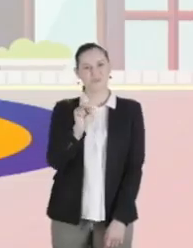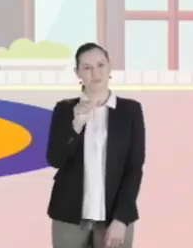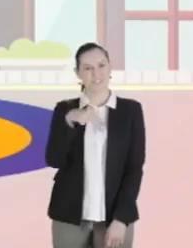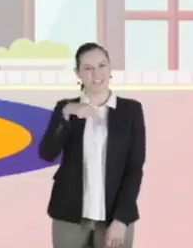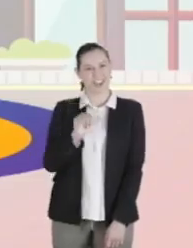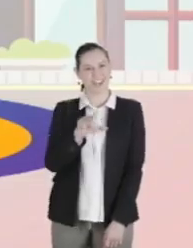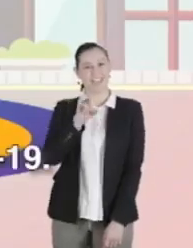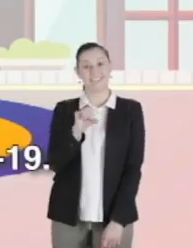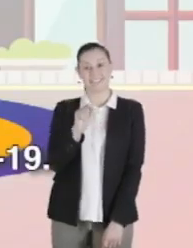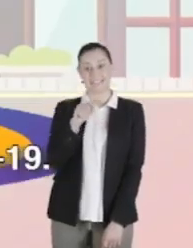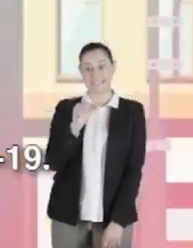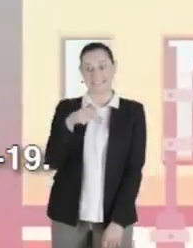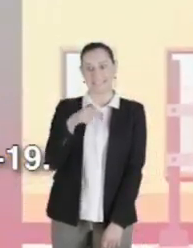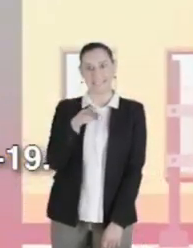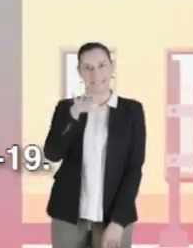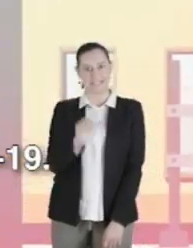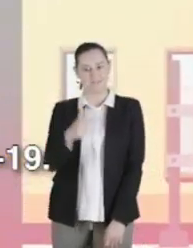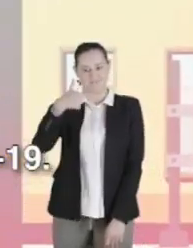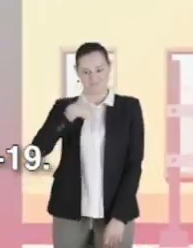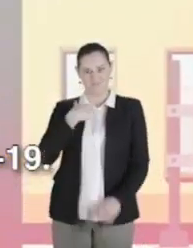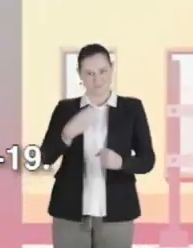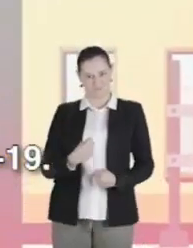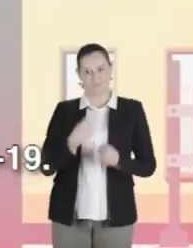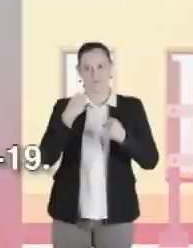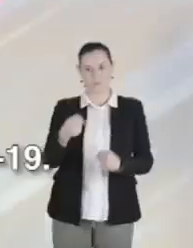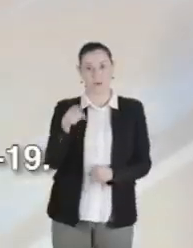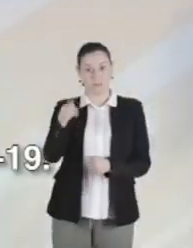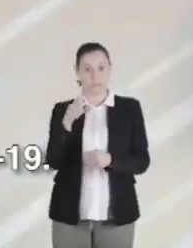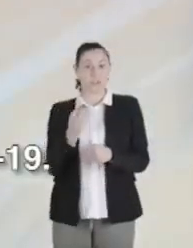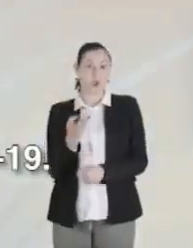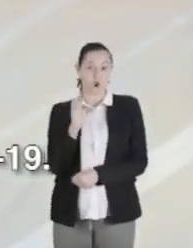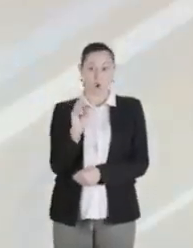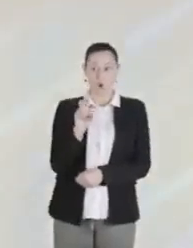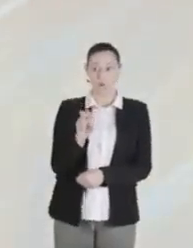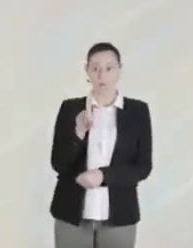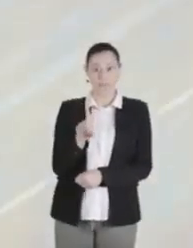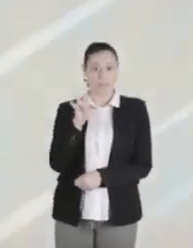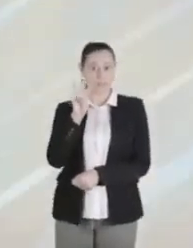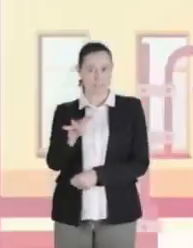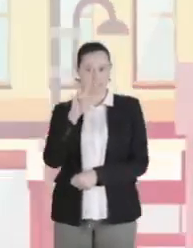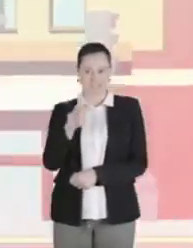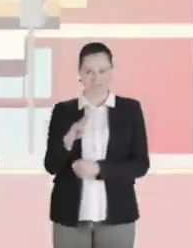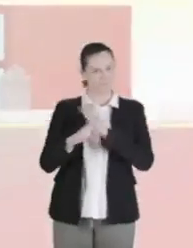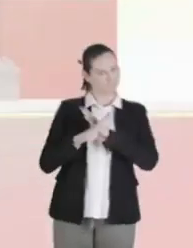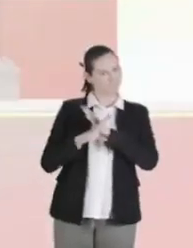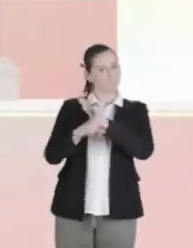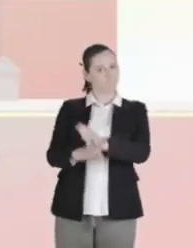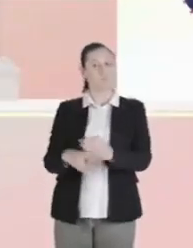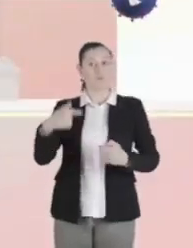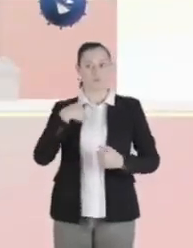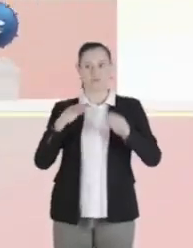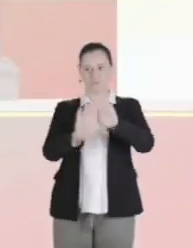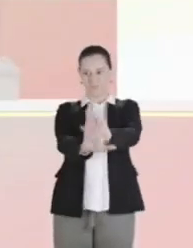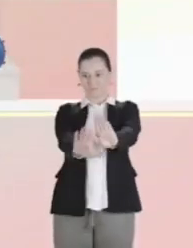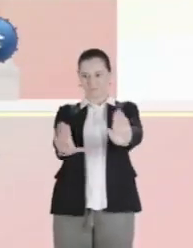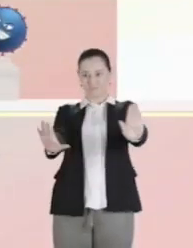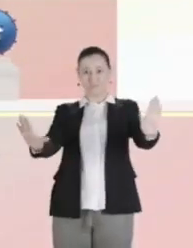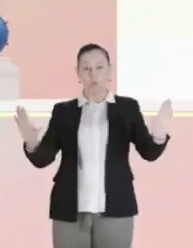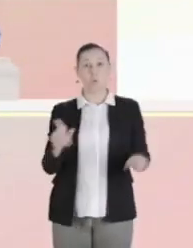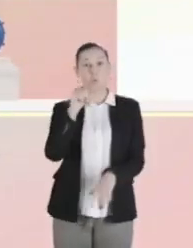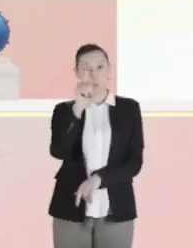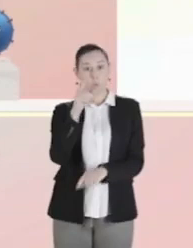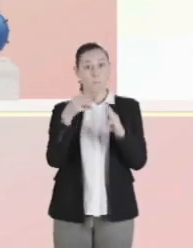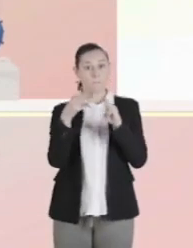Susana a distancia. Tengo un superpoder que me ayuda a frenar al COVID-19. Cuando extiendo mis brazos, puedo crear